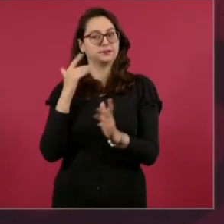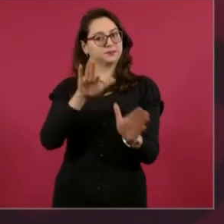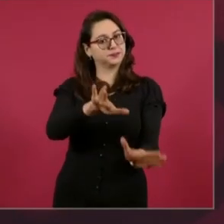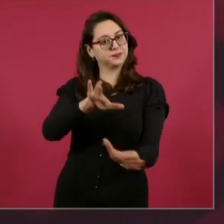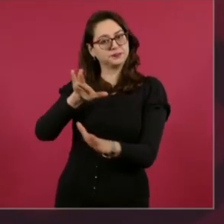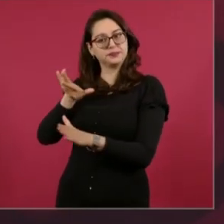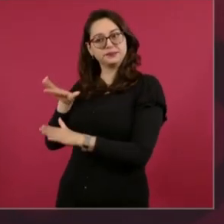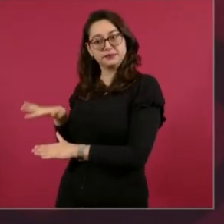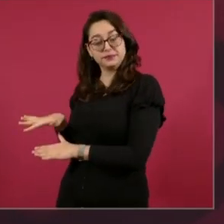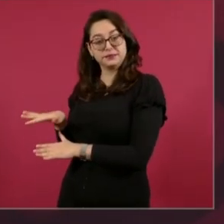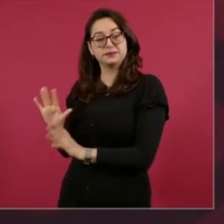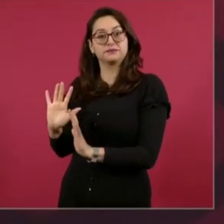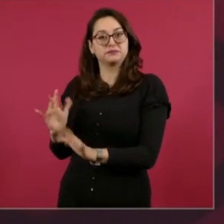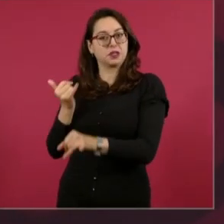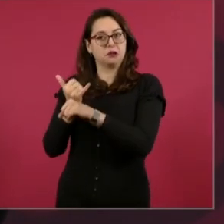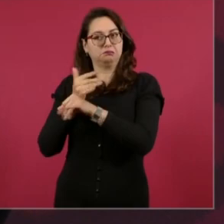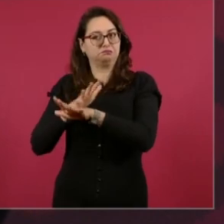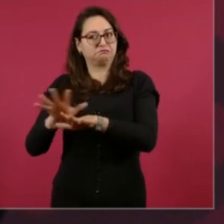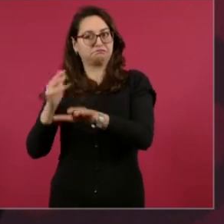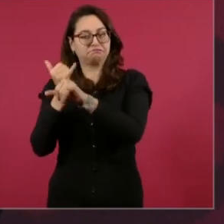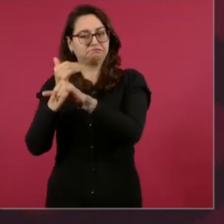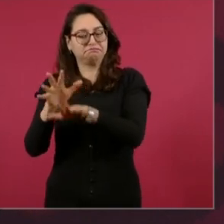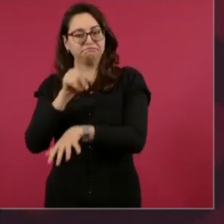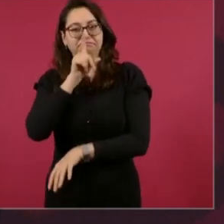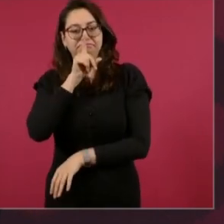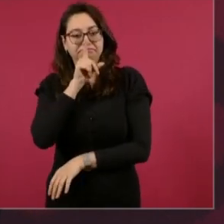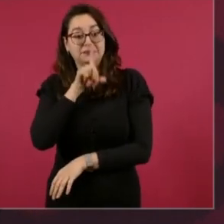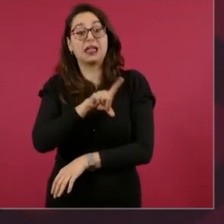nada más en distritos de riego